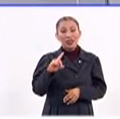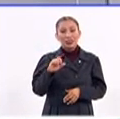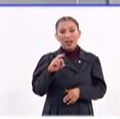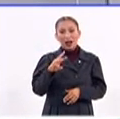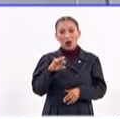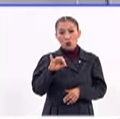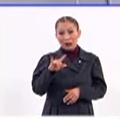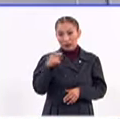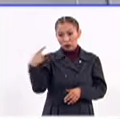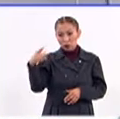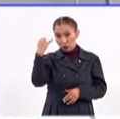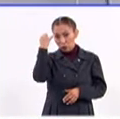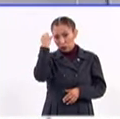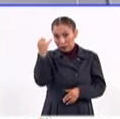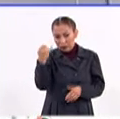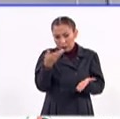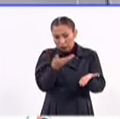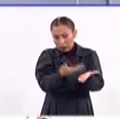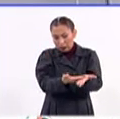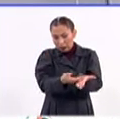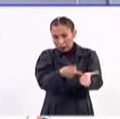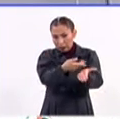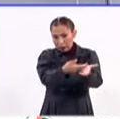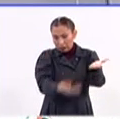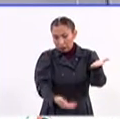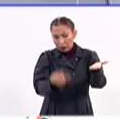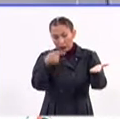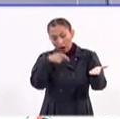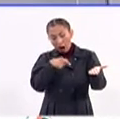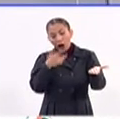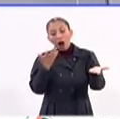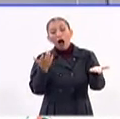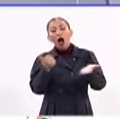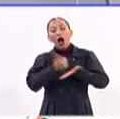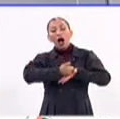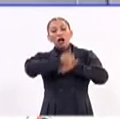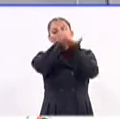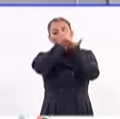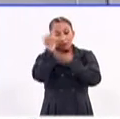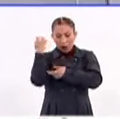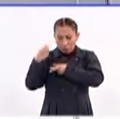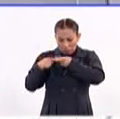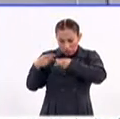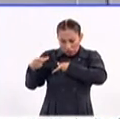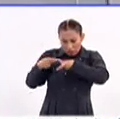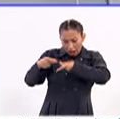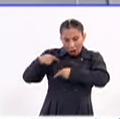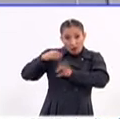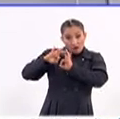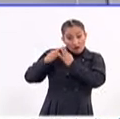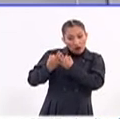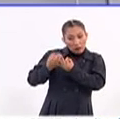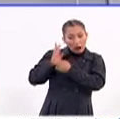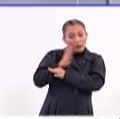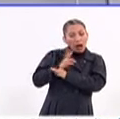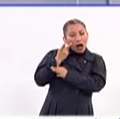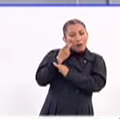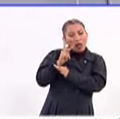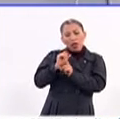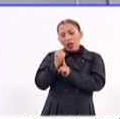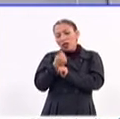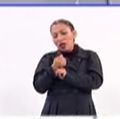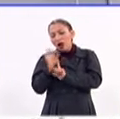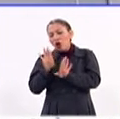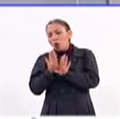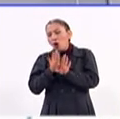que propone esta teoría, nos hace factible desarrollar modelos que nos permiten simular situaciones